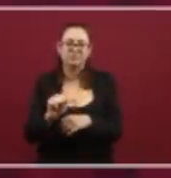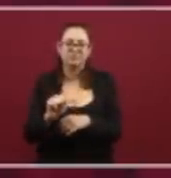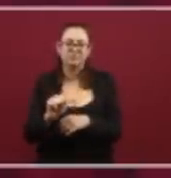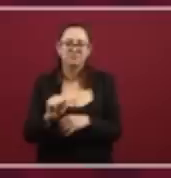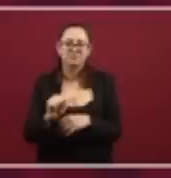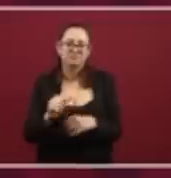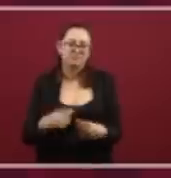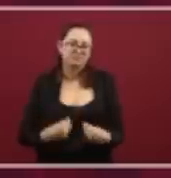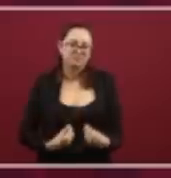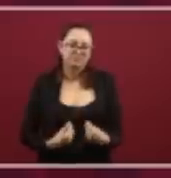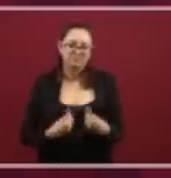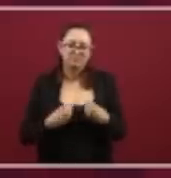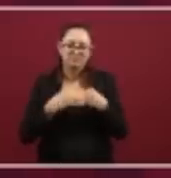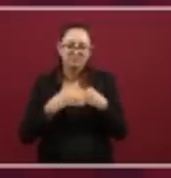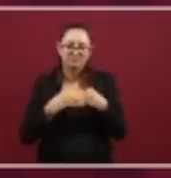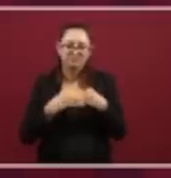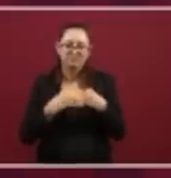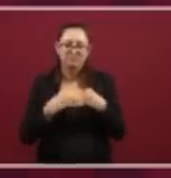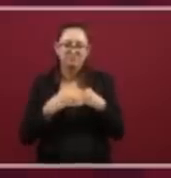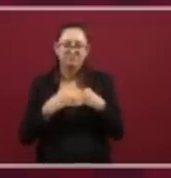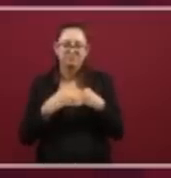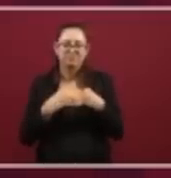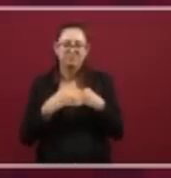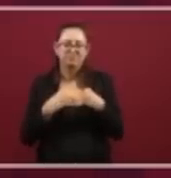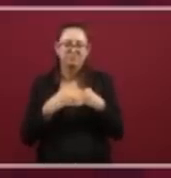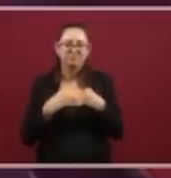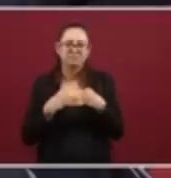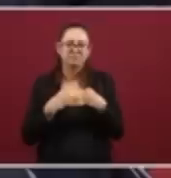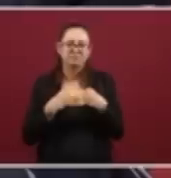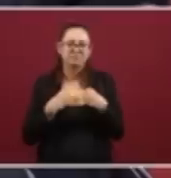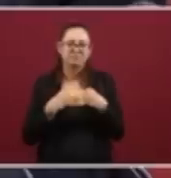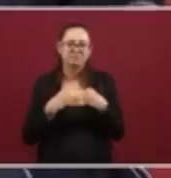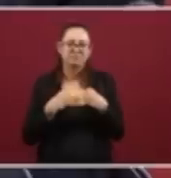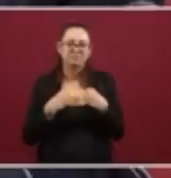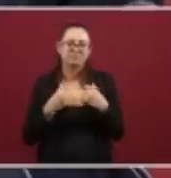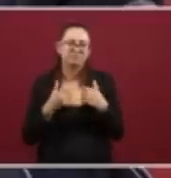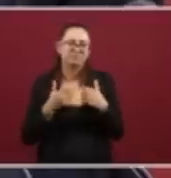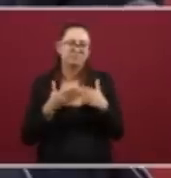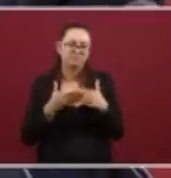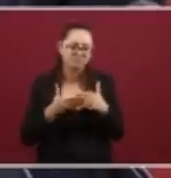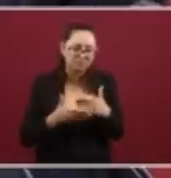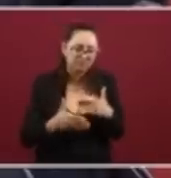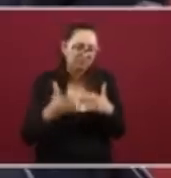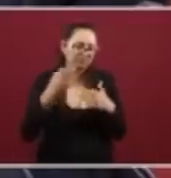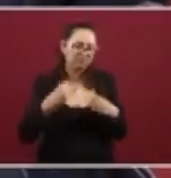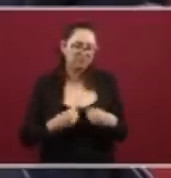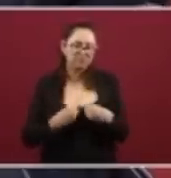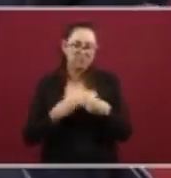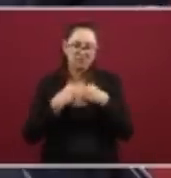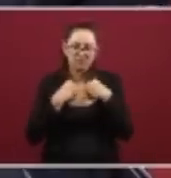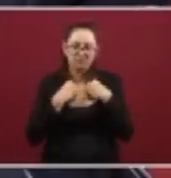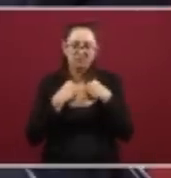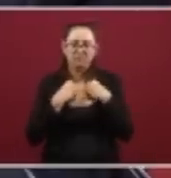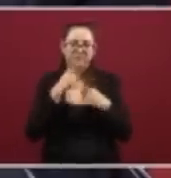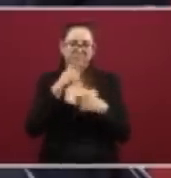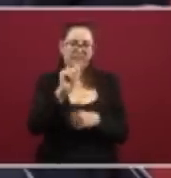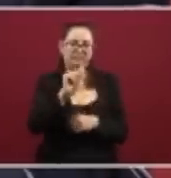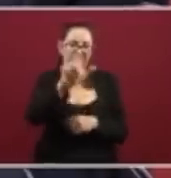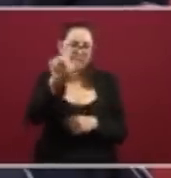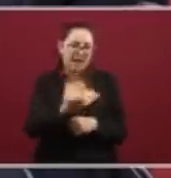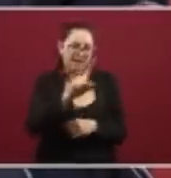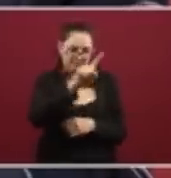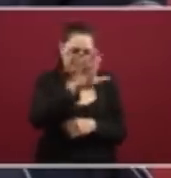su vida medio estuvo la mayor parte de su vida texas